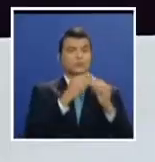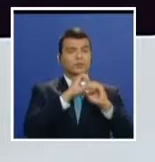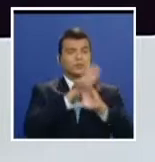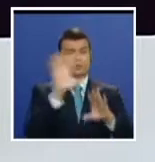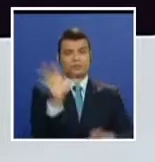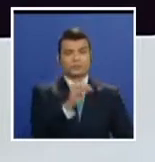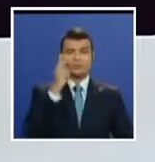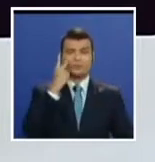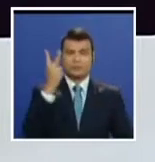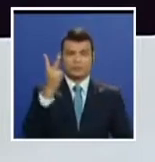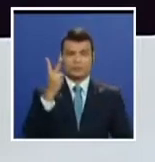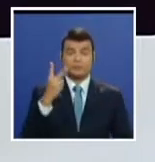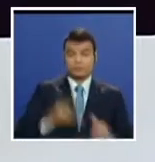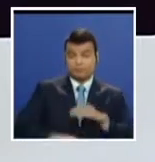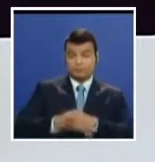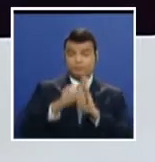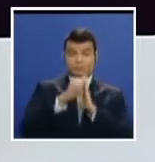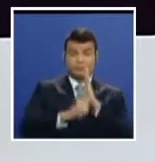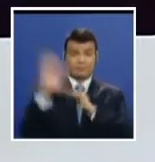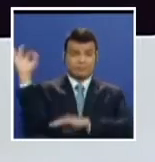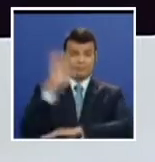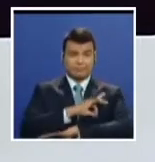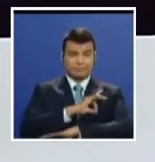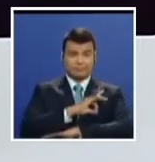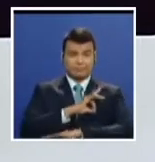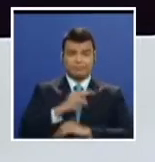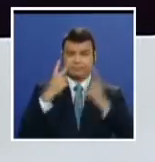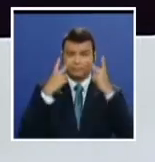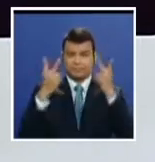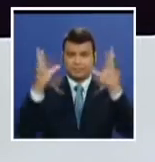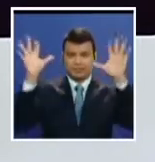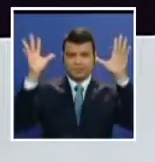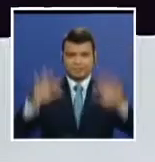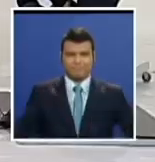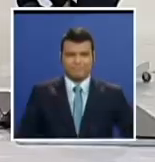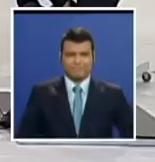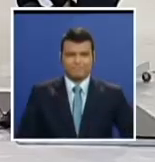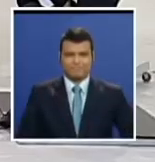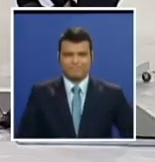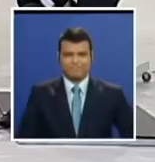ustedes un feliz día y sigan con la franja de las mañanas de telepacífico